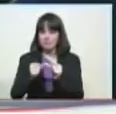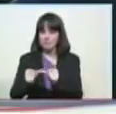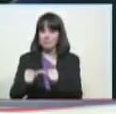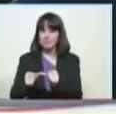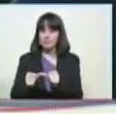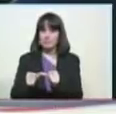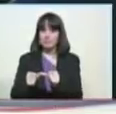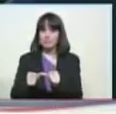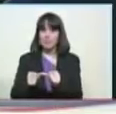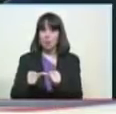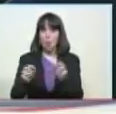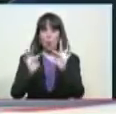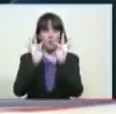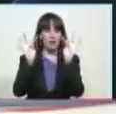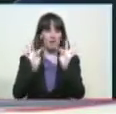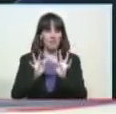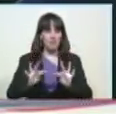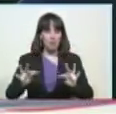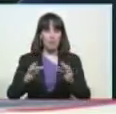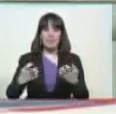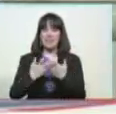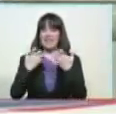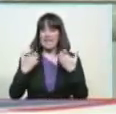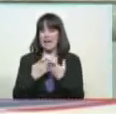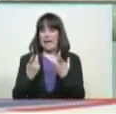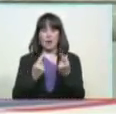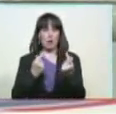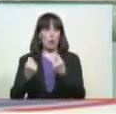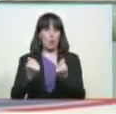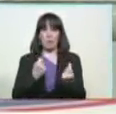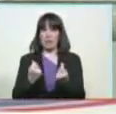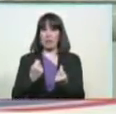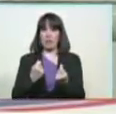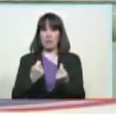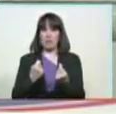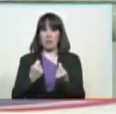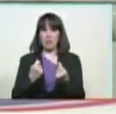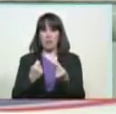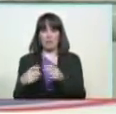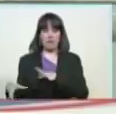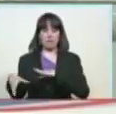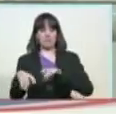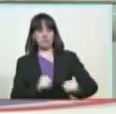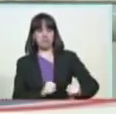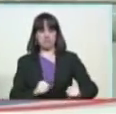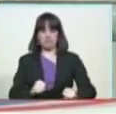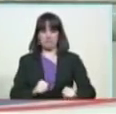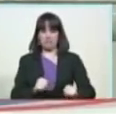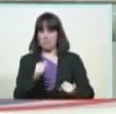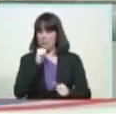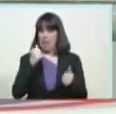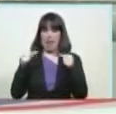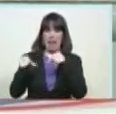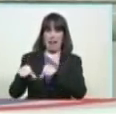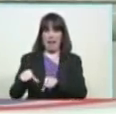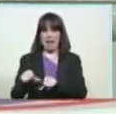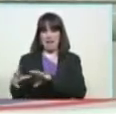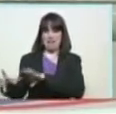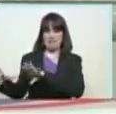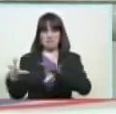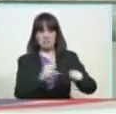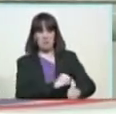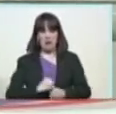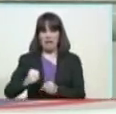un modelo de guerra económica basada en el capitalismo salvaje depredador